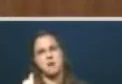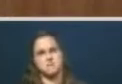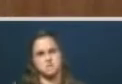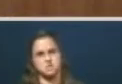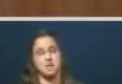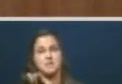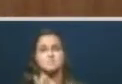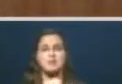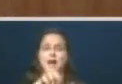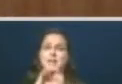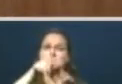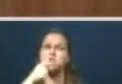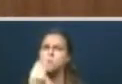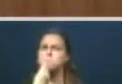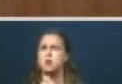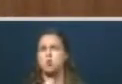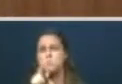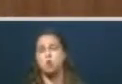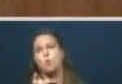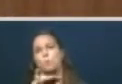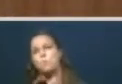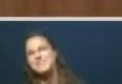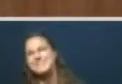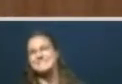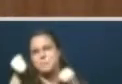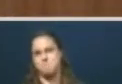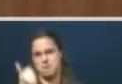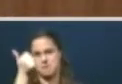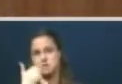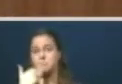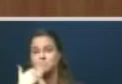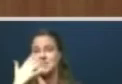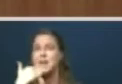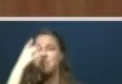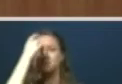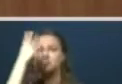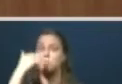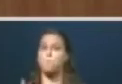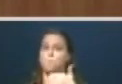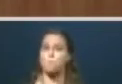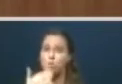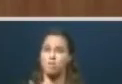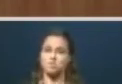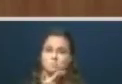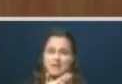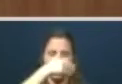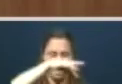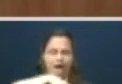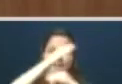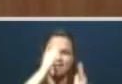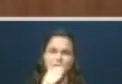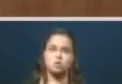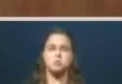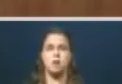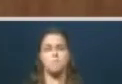está entre las comunidades con mejores índices de mortalidad evitable hayan contribuido iniciativas como los procesos de asistencia integrados en enfermedades